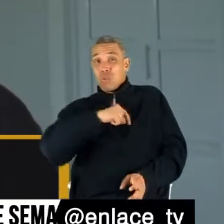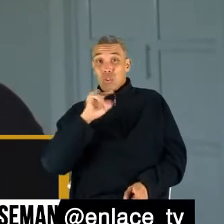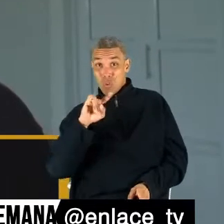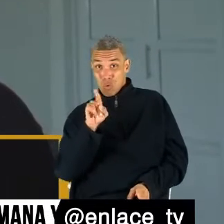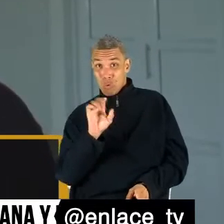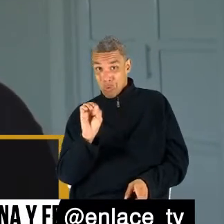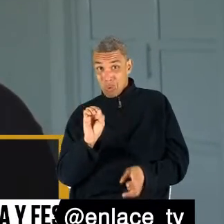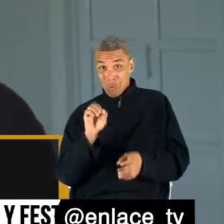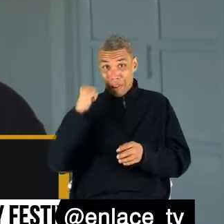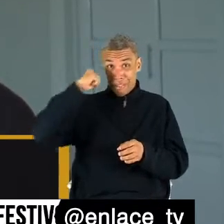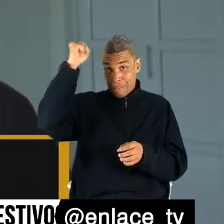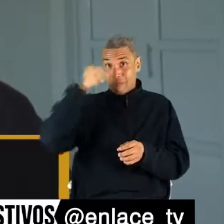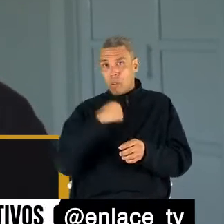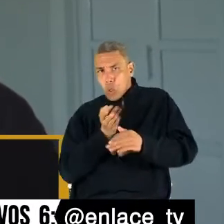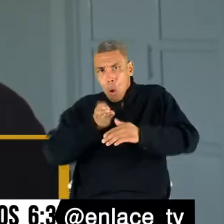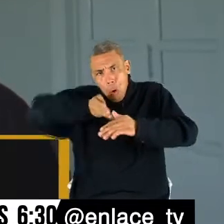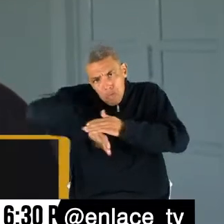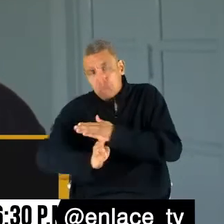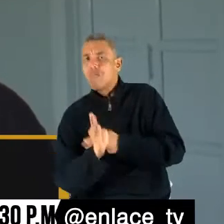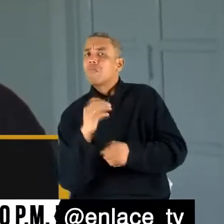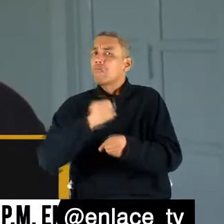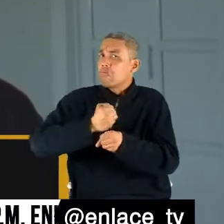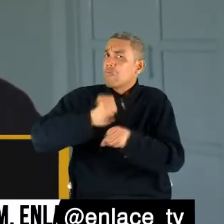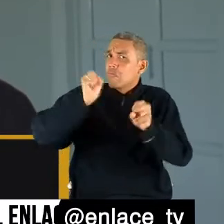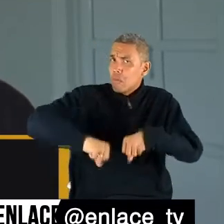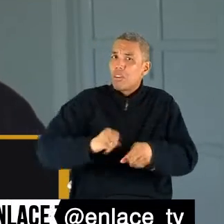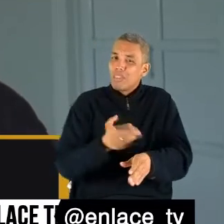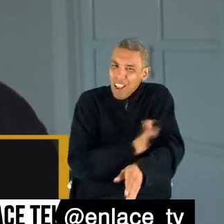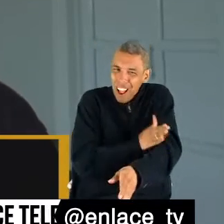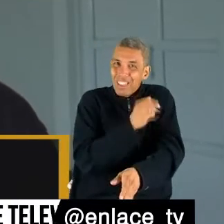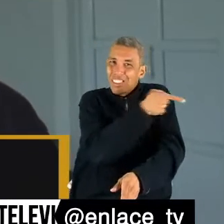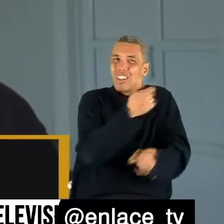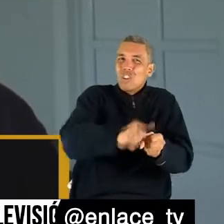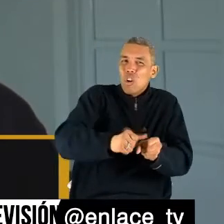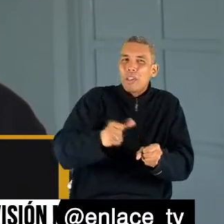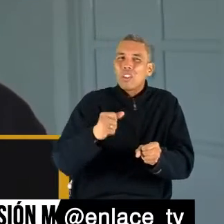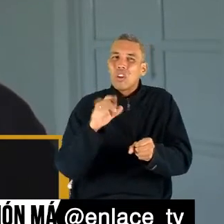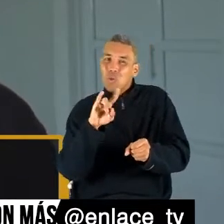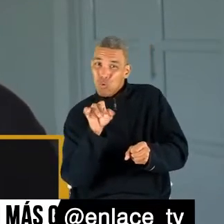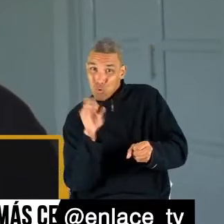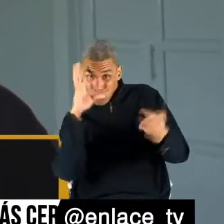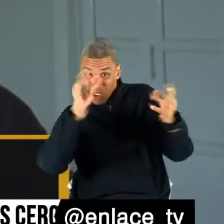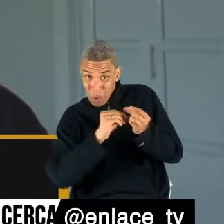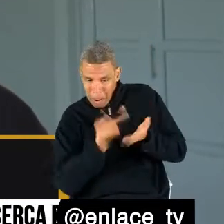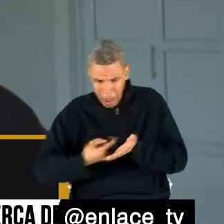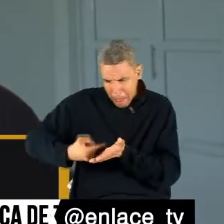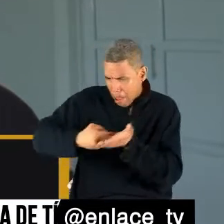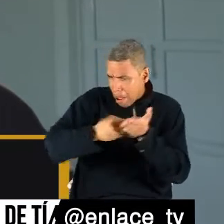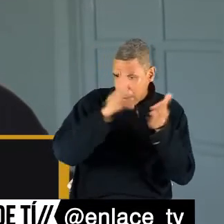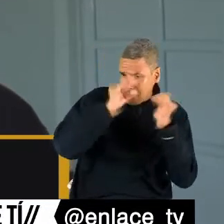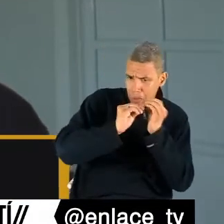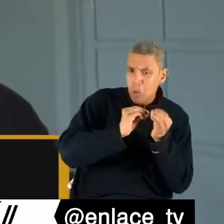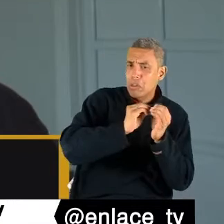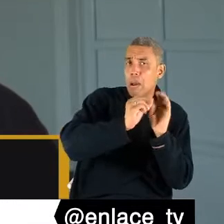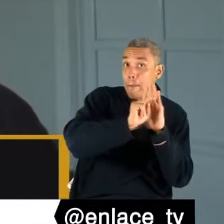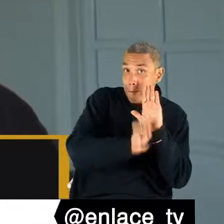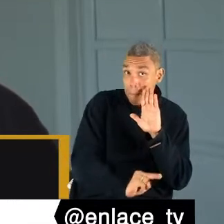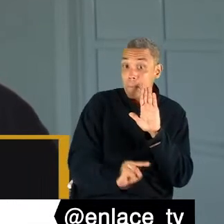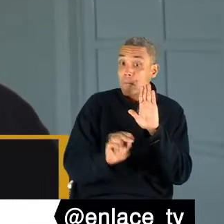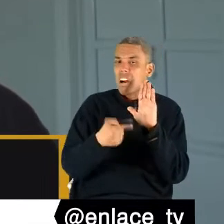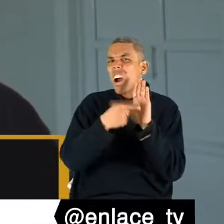manera libre como está contemplado en la Convención Colectiva de Trabajo y por lo tanto esa situación que se presenta aquí en Barranca Bermeja de impedir el